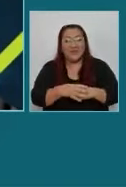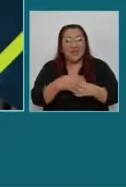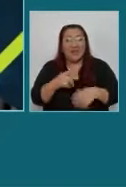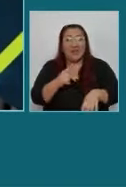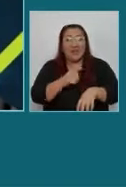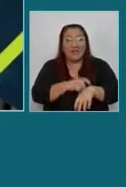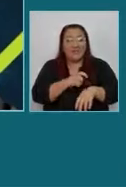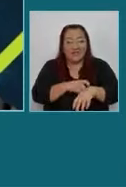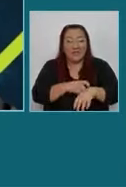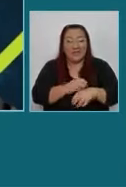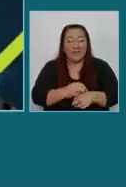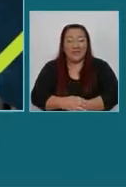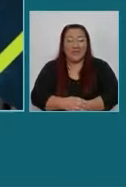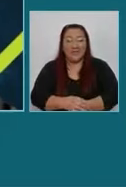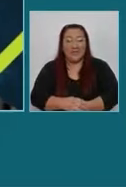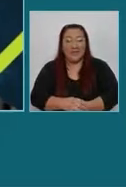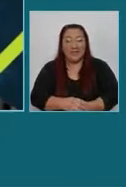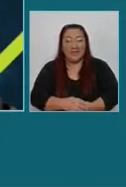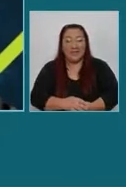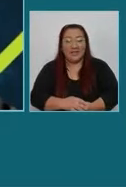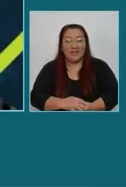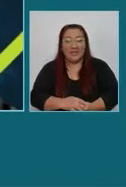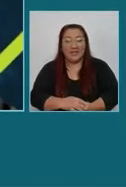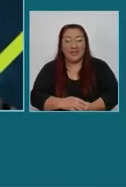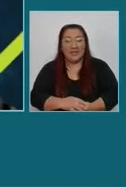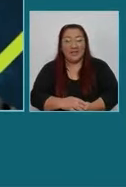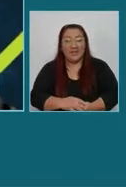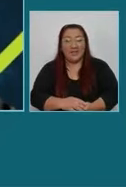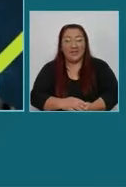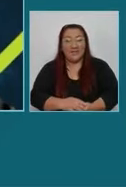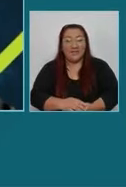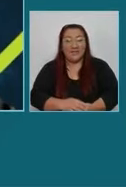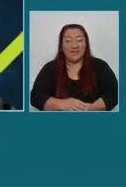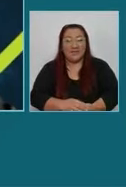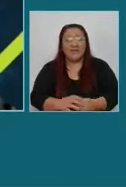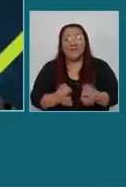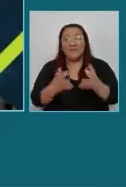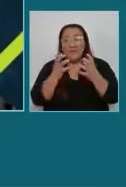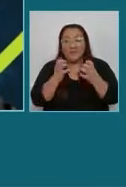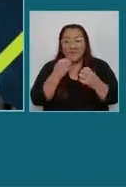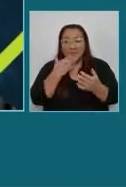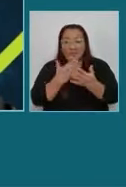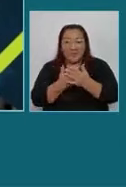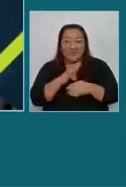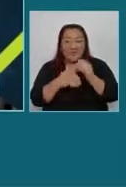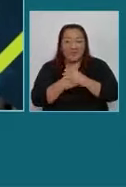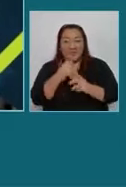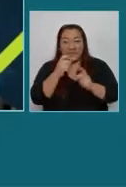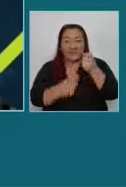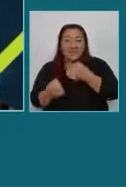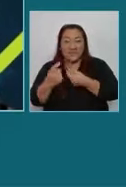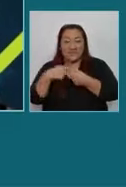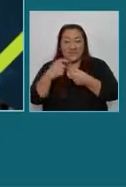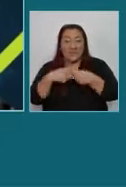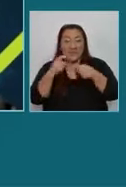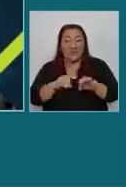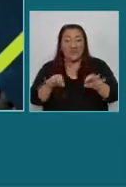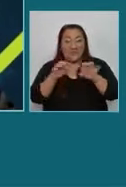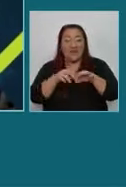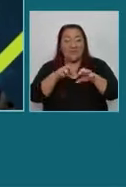sobre la hora, ¿no? Y con ello también agradecemos a los participantes de esta